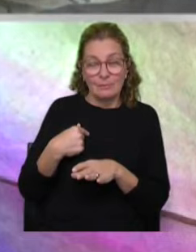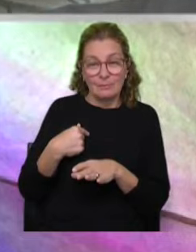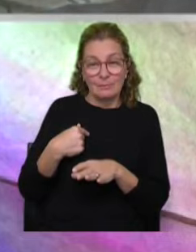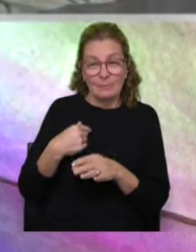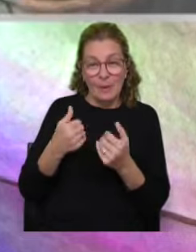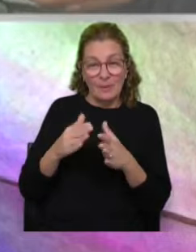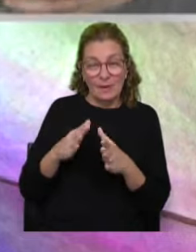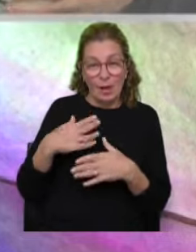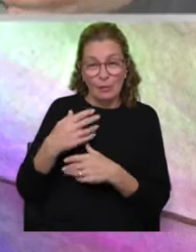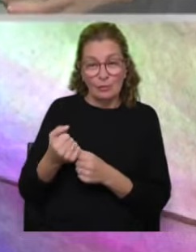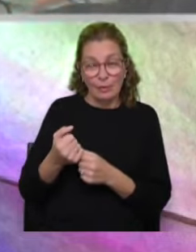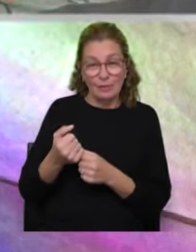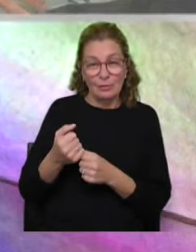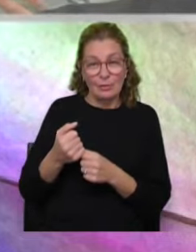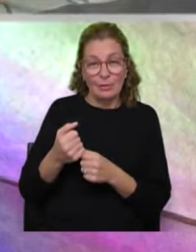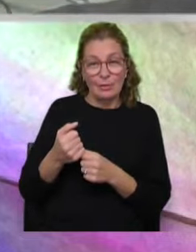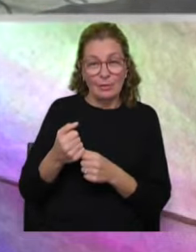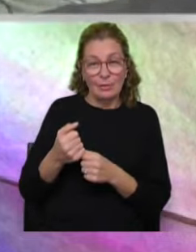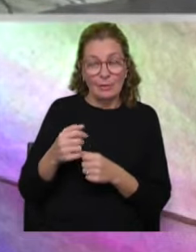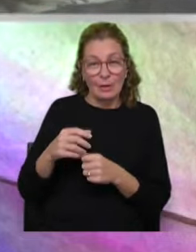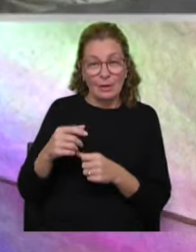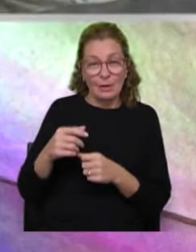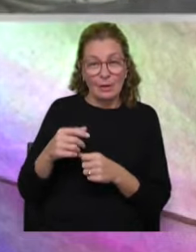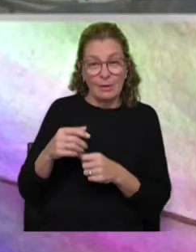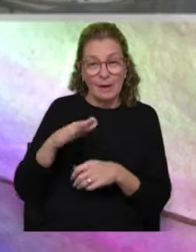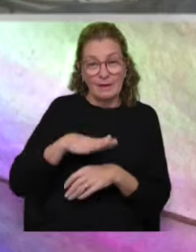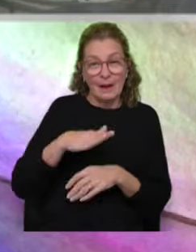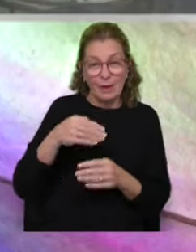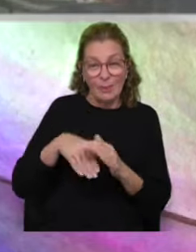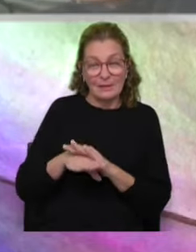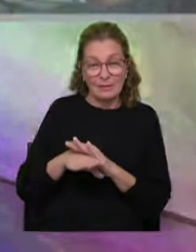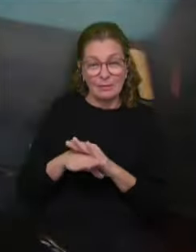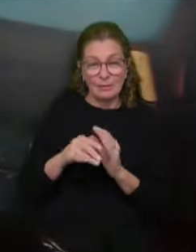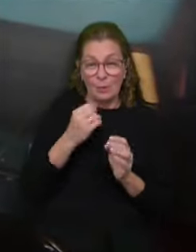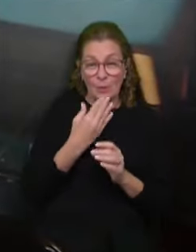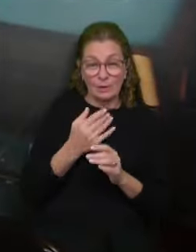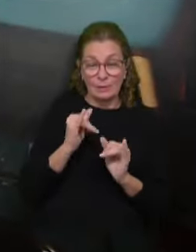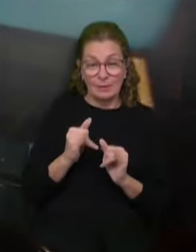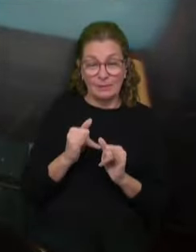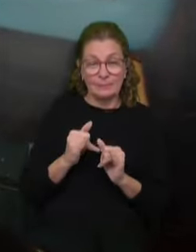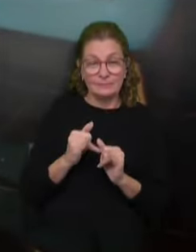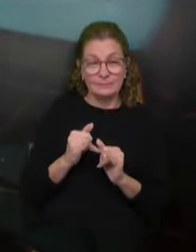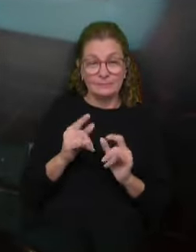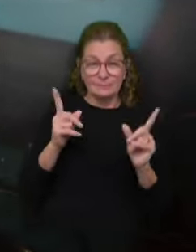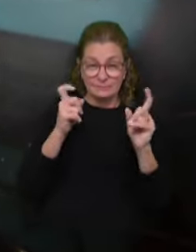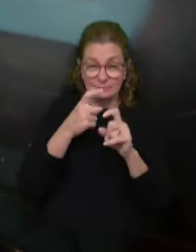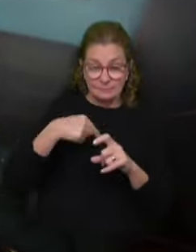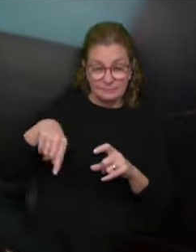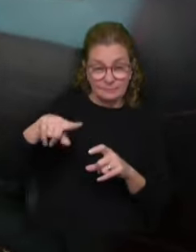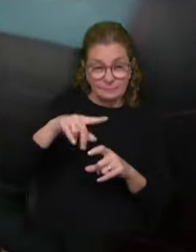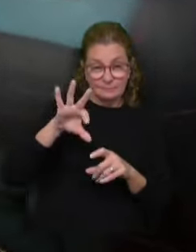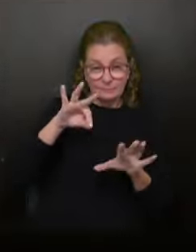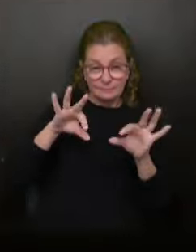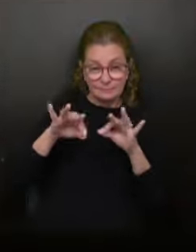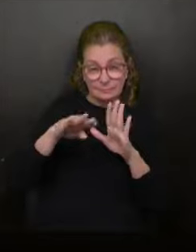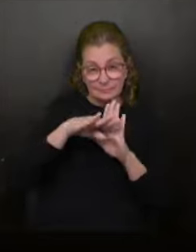Empezando a ser ayudado por el Cebolla, que fue tomando la posta, ahora está el enano de nuevo metiéndose, que está buenísimo. Claro, porque es difícil entre todos elegir la